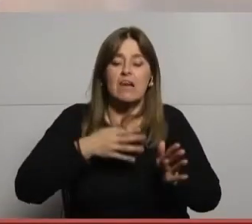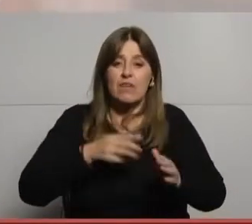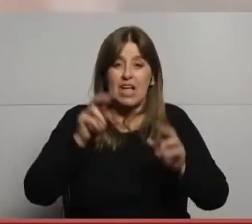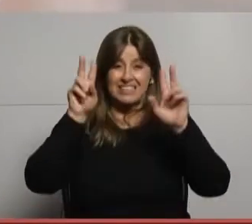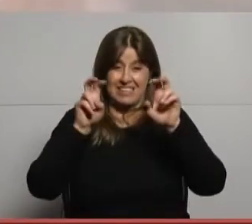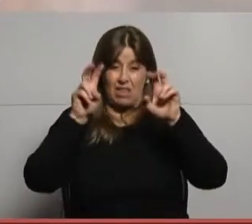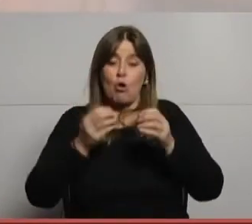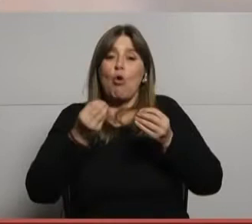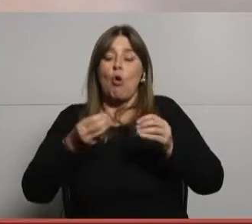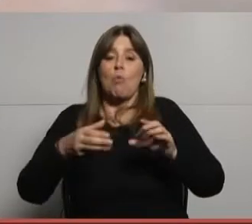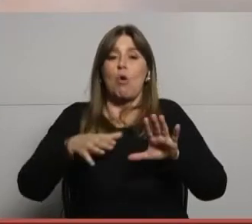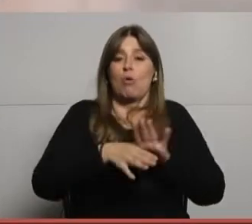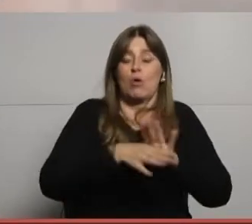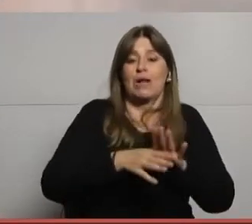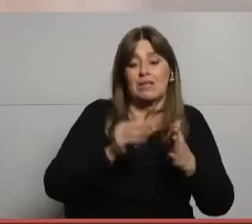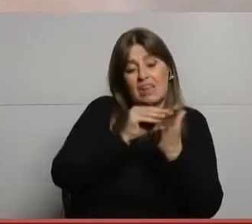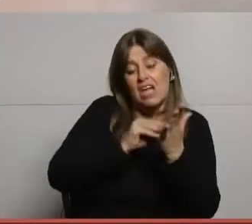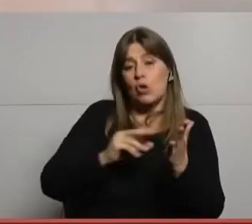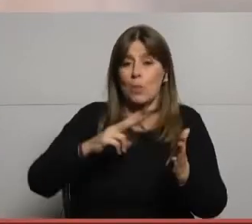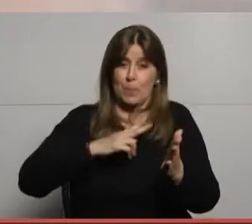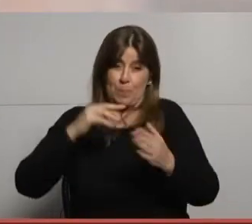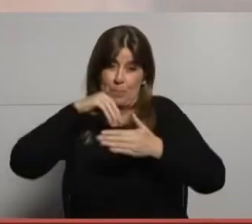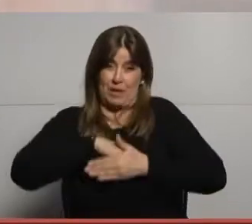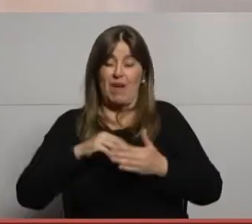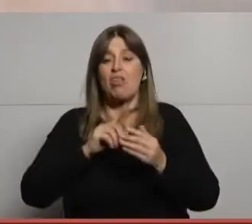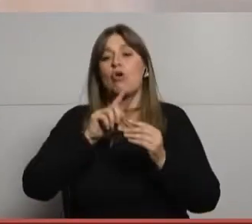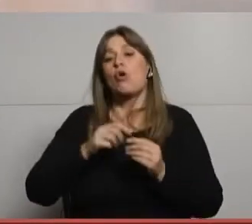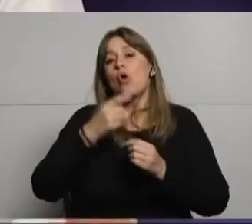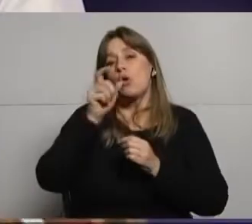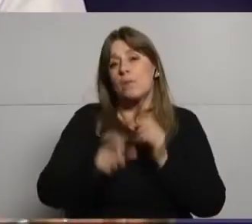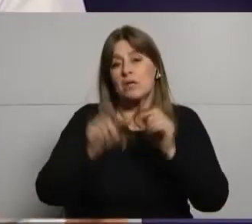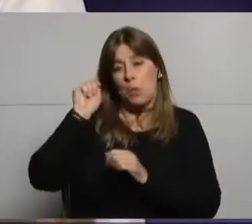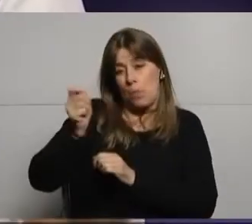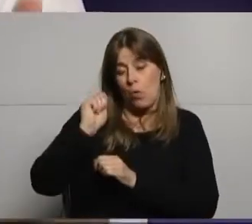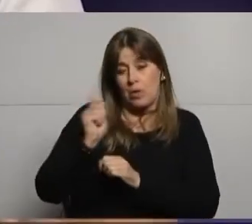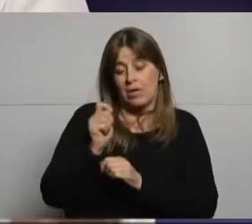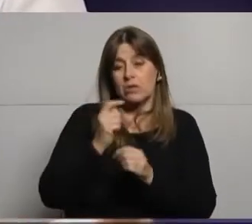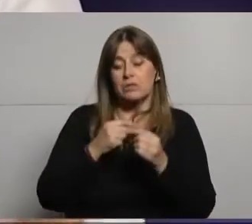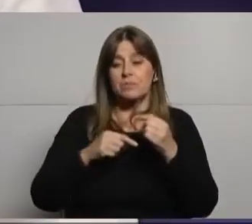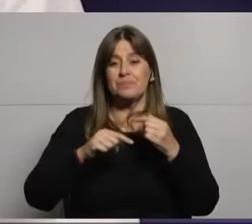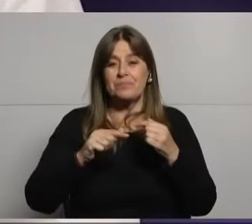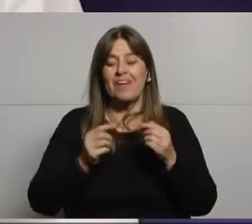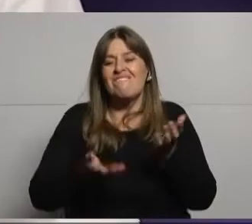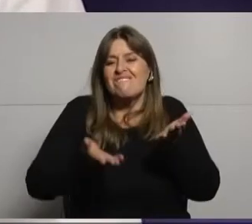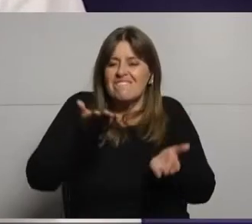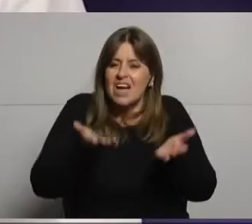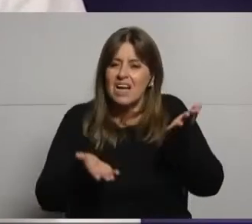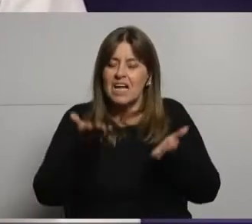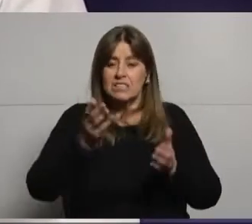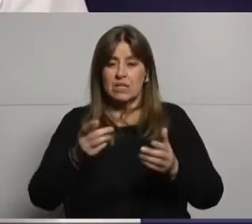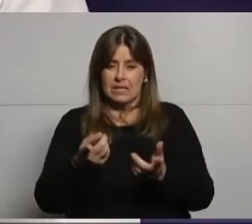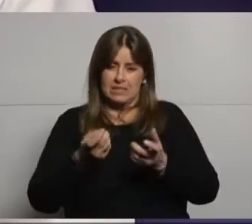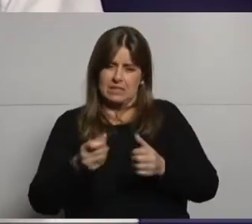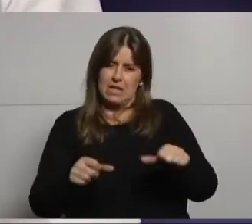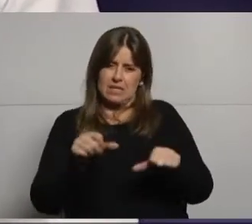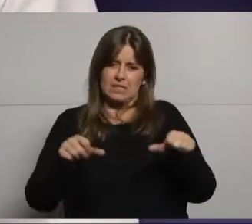panel, cómo congeniar, digamos, los datos privados con el interés público, ¿no? Es decir, hay varios balances que es necesario ahí hacer.